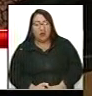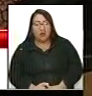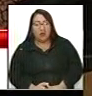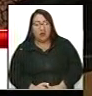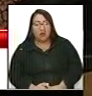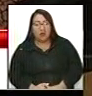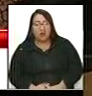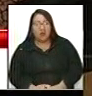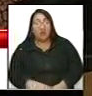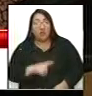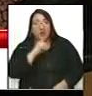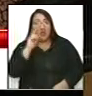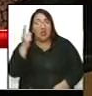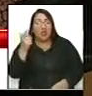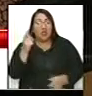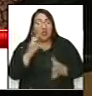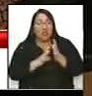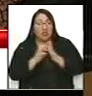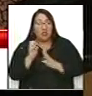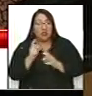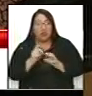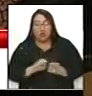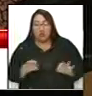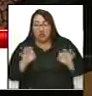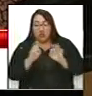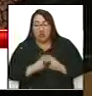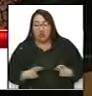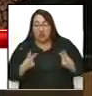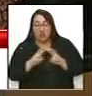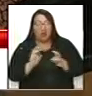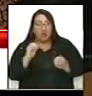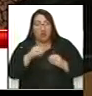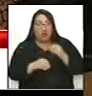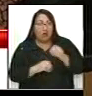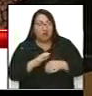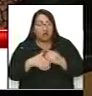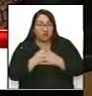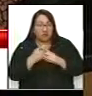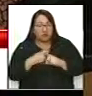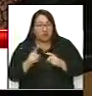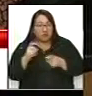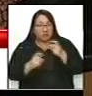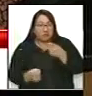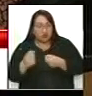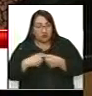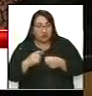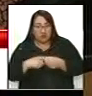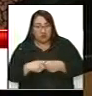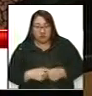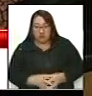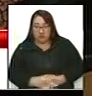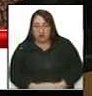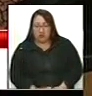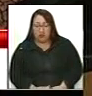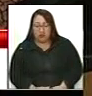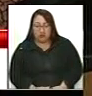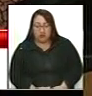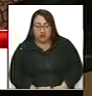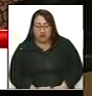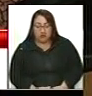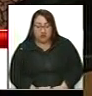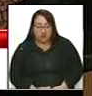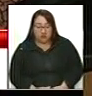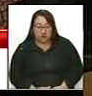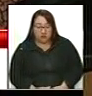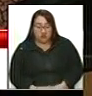exitosa. Fue muy valioso y luego recibimos los aportes de las diferentes participantes. Ahora vamos a seguir